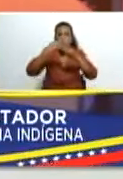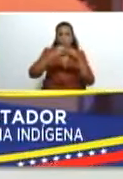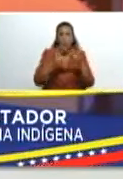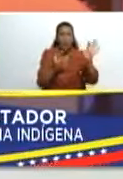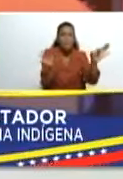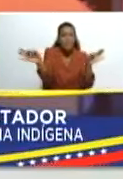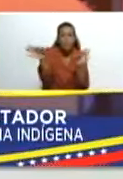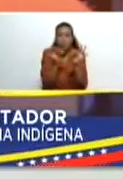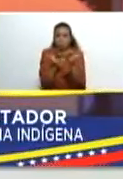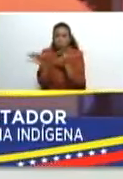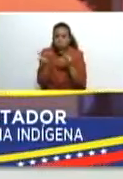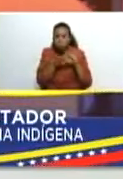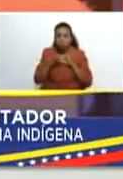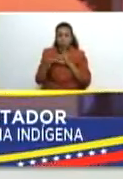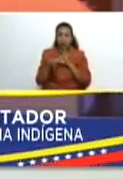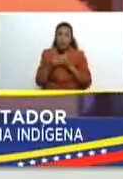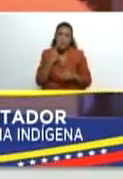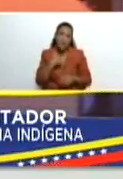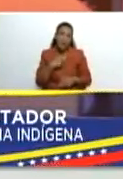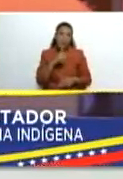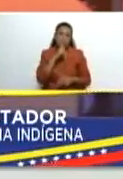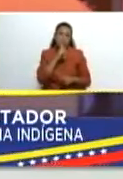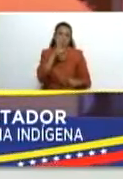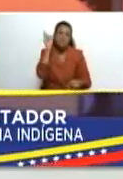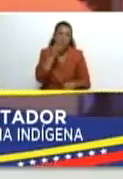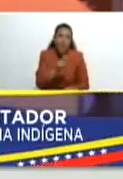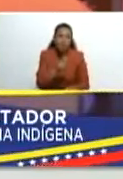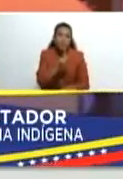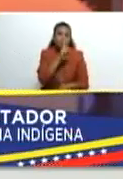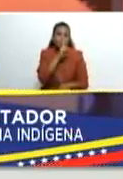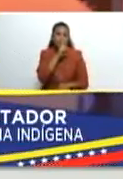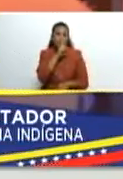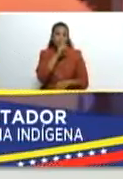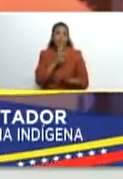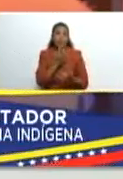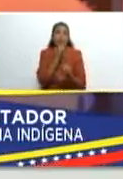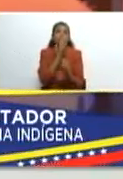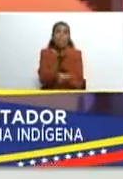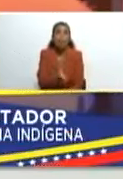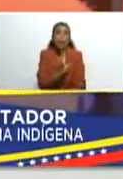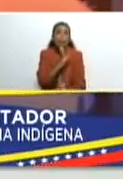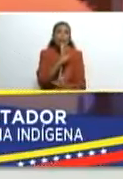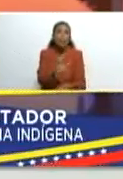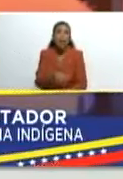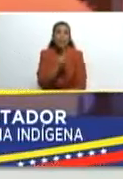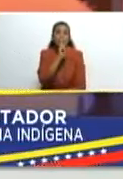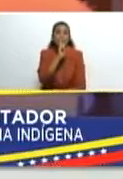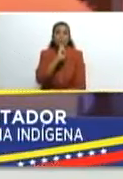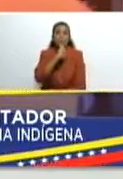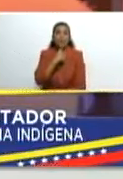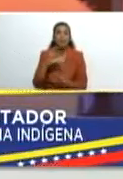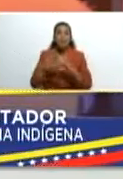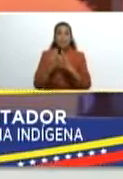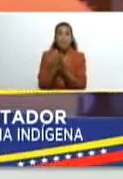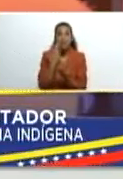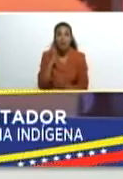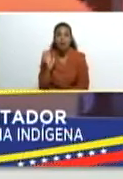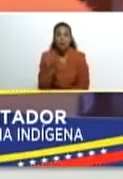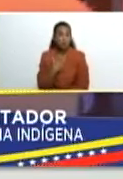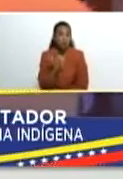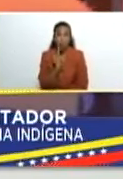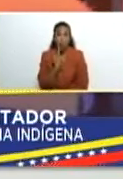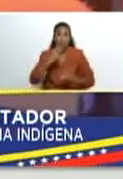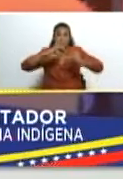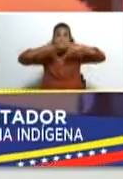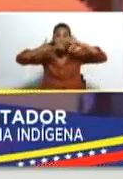espero que Silita no me vaya a regañar cuando llegue a la casa ahora por estar contando secretos. Así que nosotros tenemos